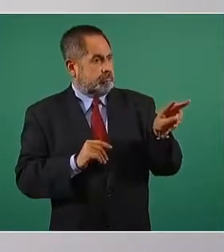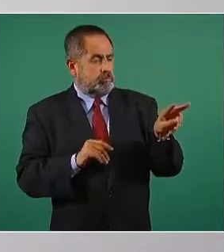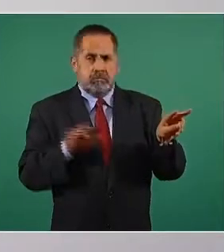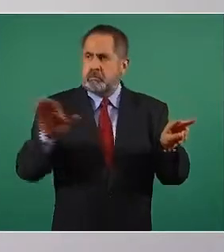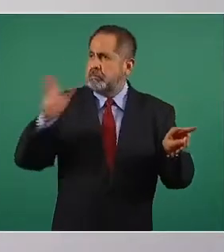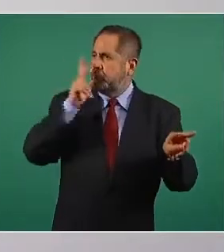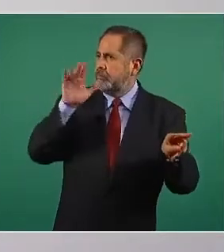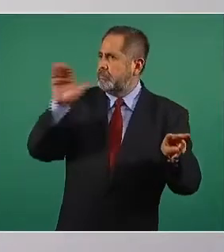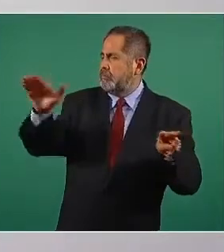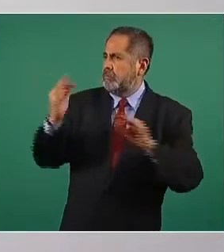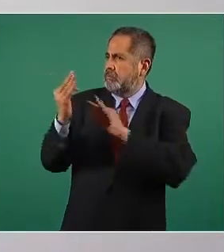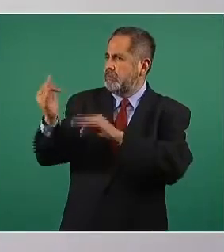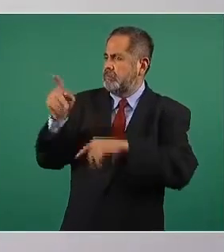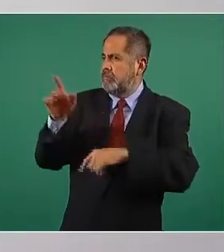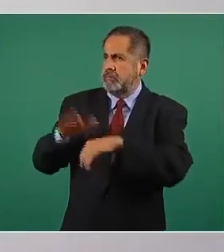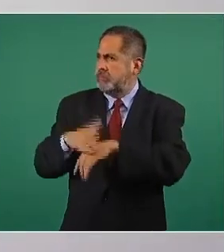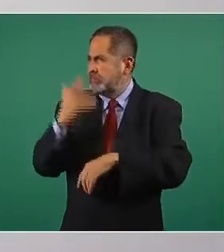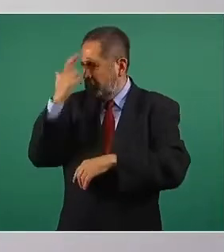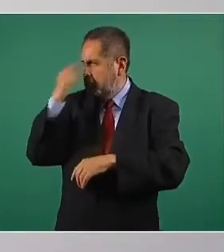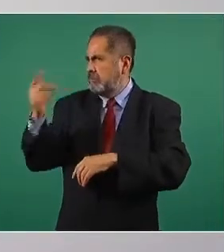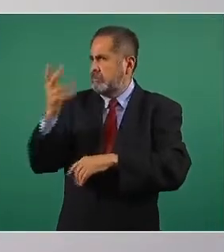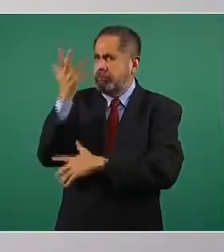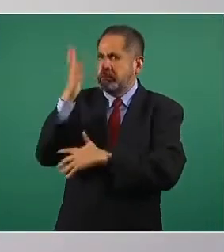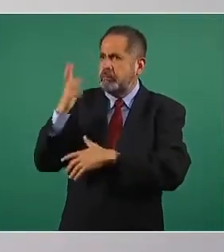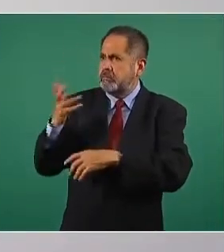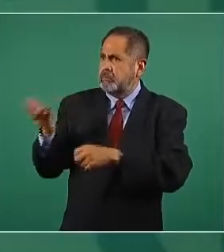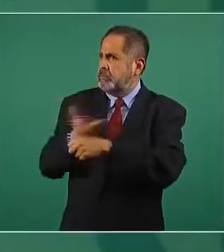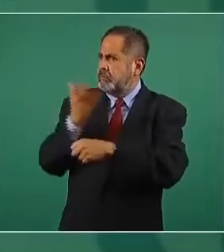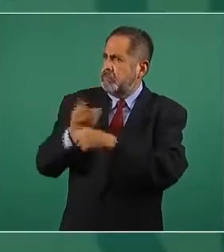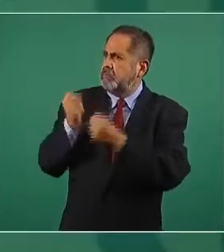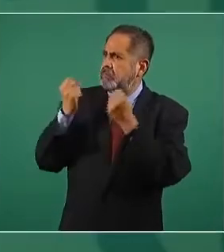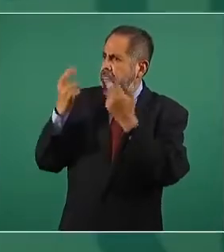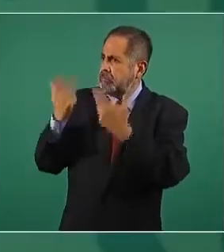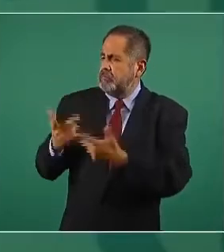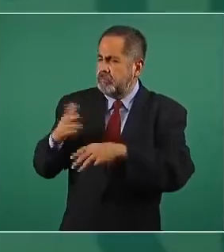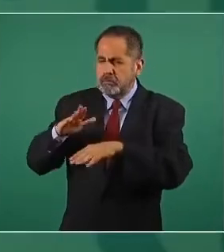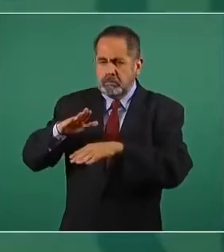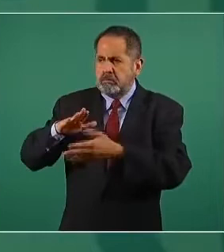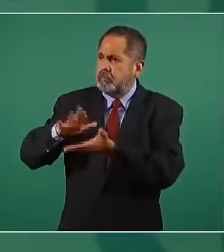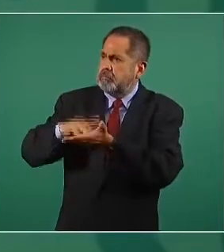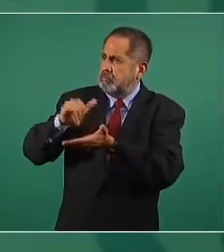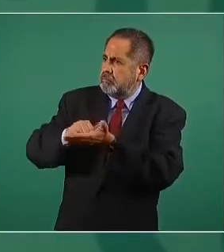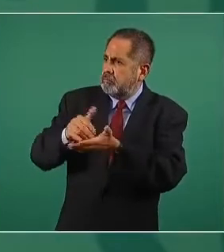me emplaza y me dice: ¿por qué el Tren Maya?